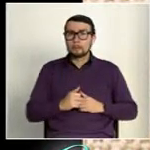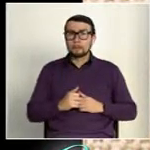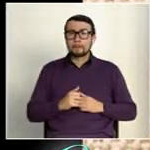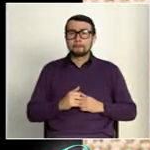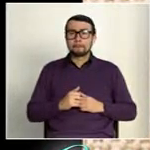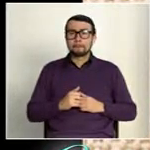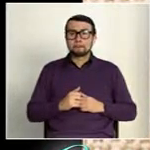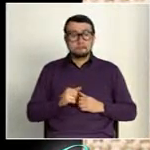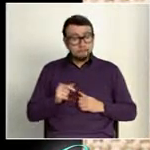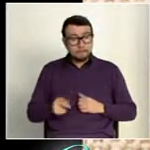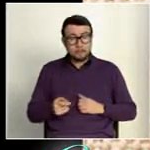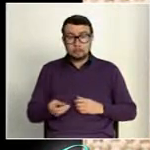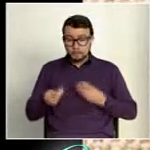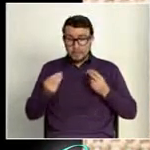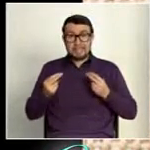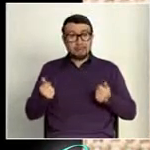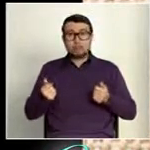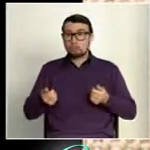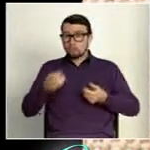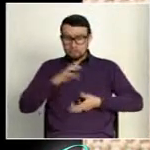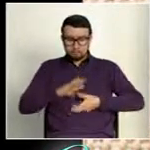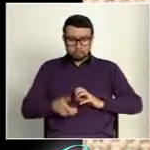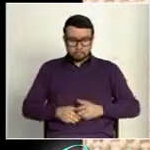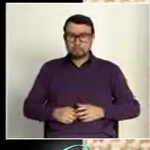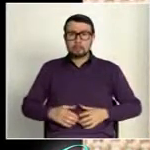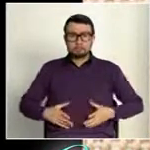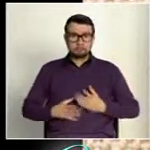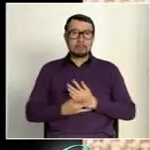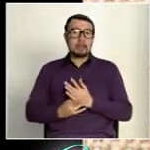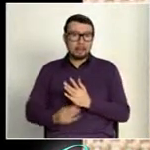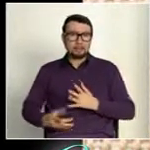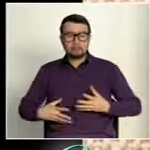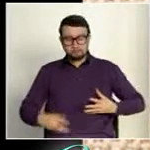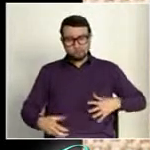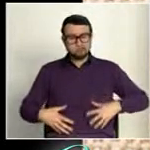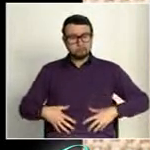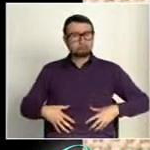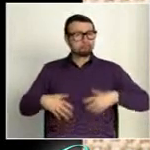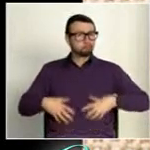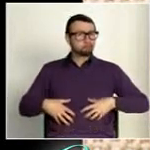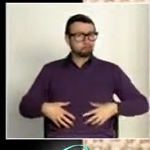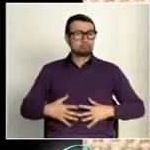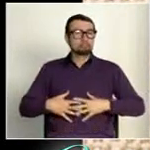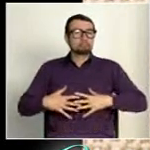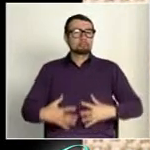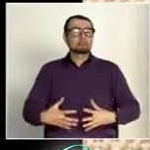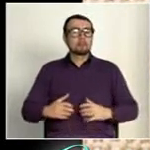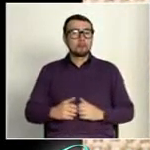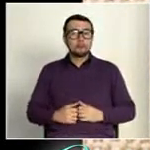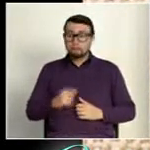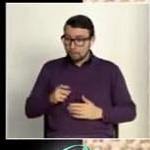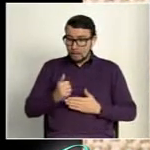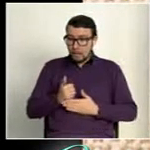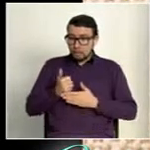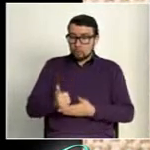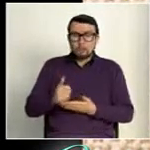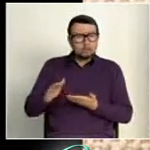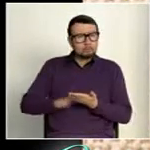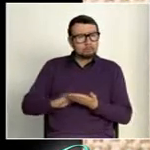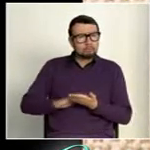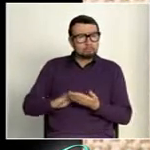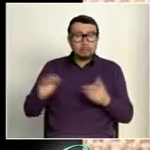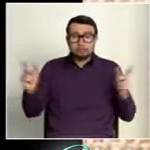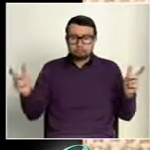que esa proteína no se digieren bien y producen grasa en el cuerpo. Para poder mejorar de peso, o sea, bajar de